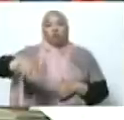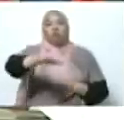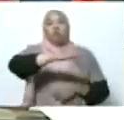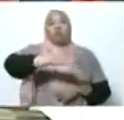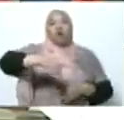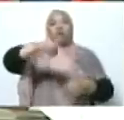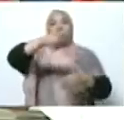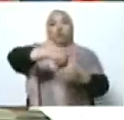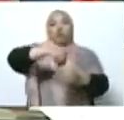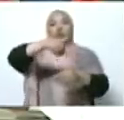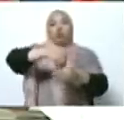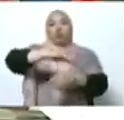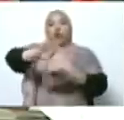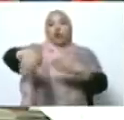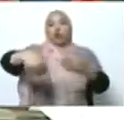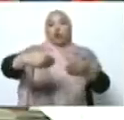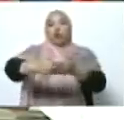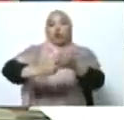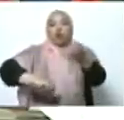él.